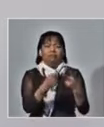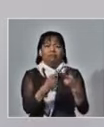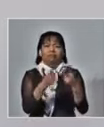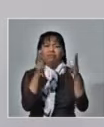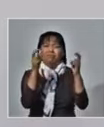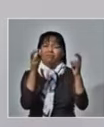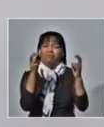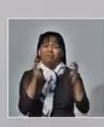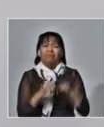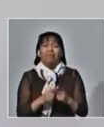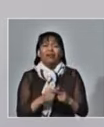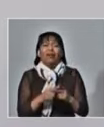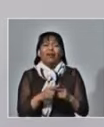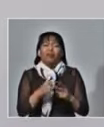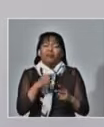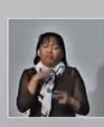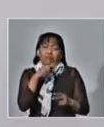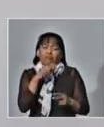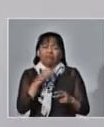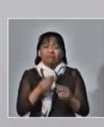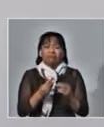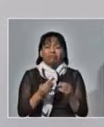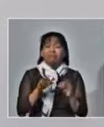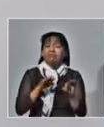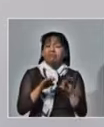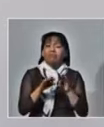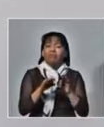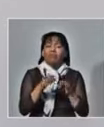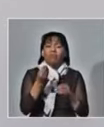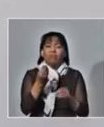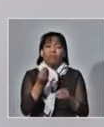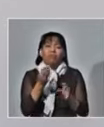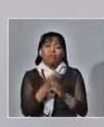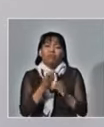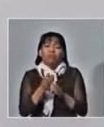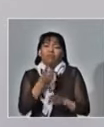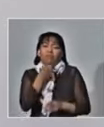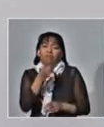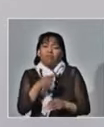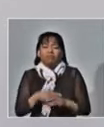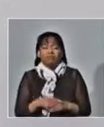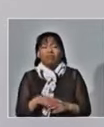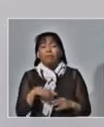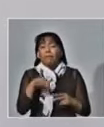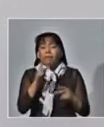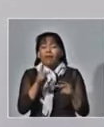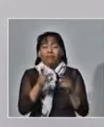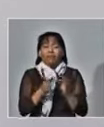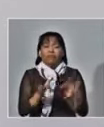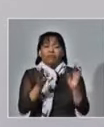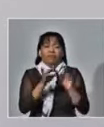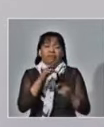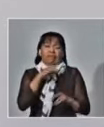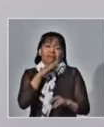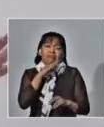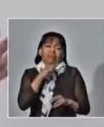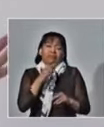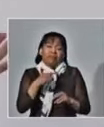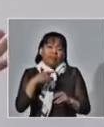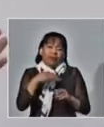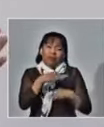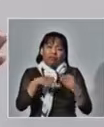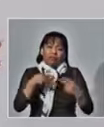que preocupa es el del empleo. Aunque aquí se han dicho muchas cosas que se oyen muy bien, el empleo es lo que más preocupa a los poblanos. No hay